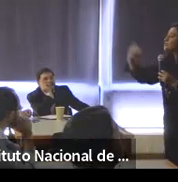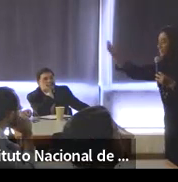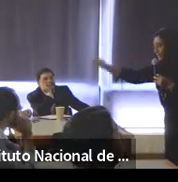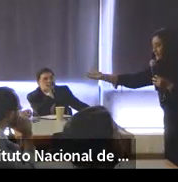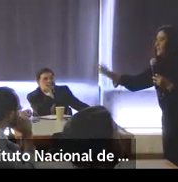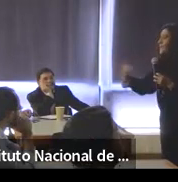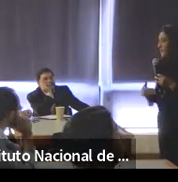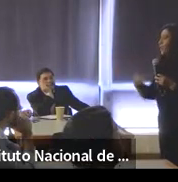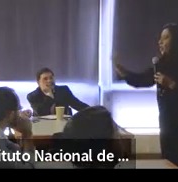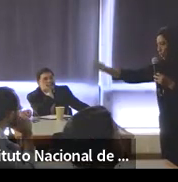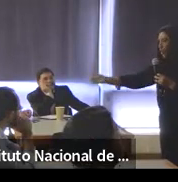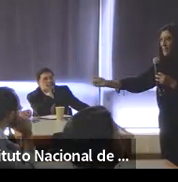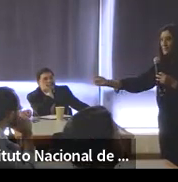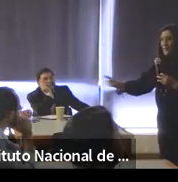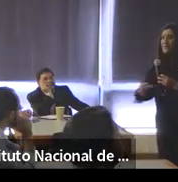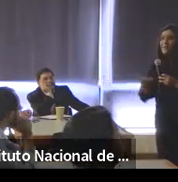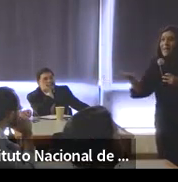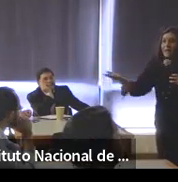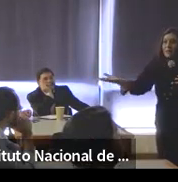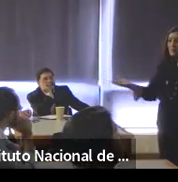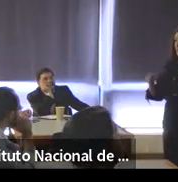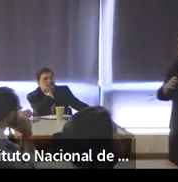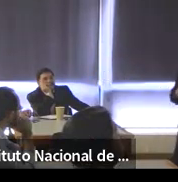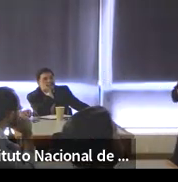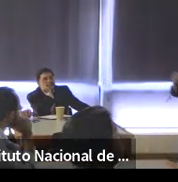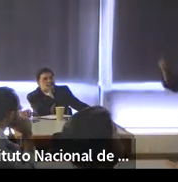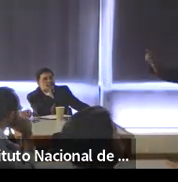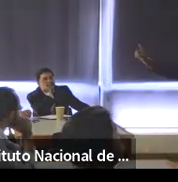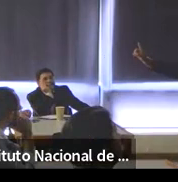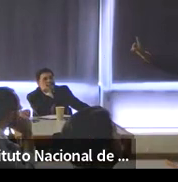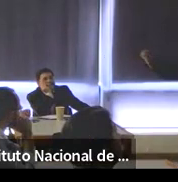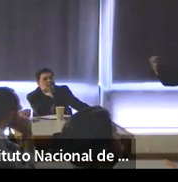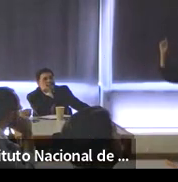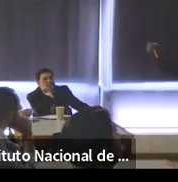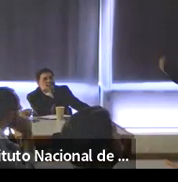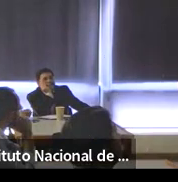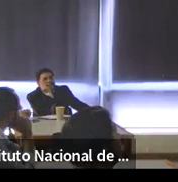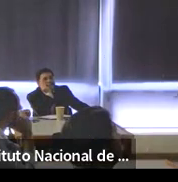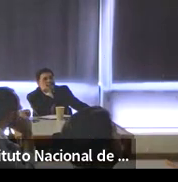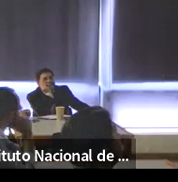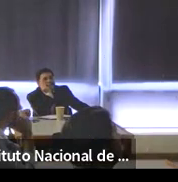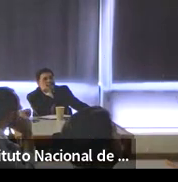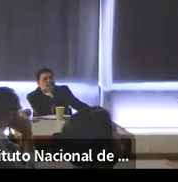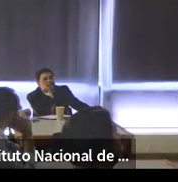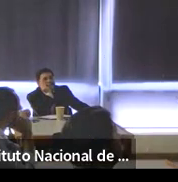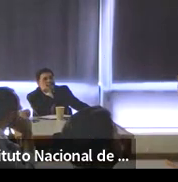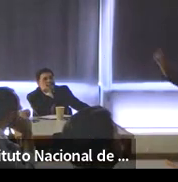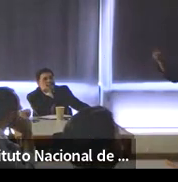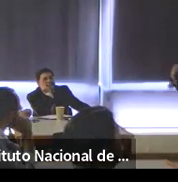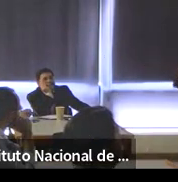que usted lo comente y véanlo procedente nunca le dije Sí le vamos a aceptar su licencia